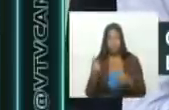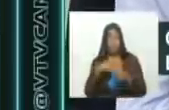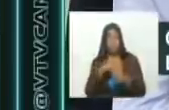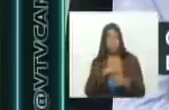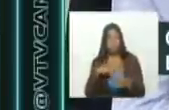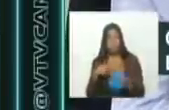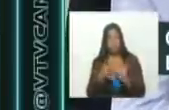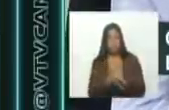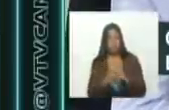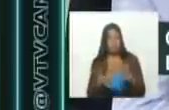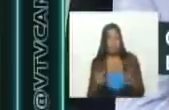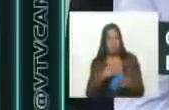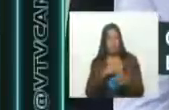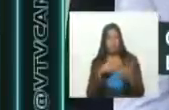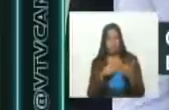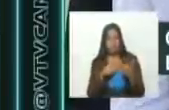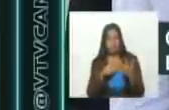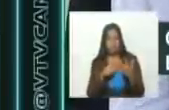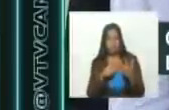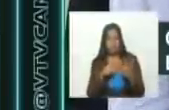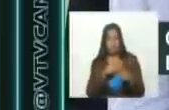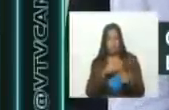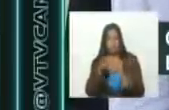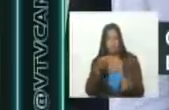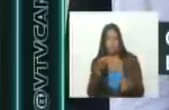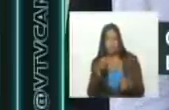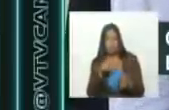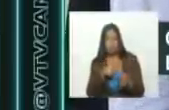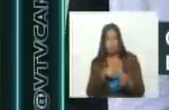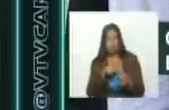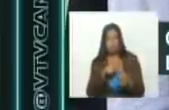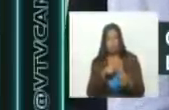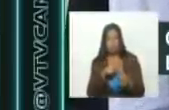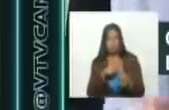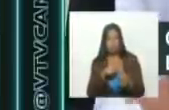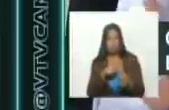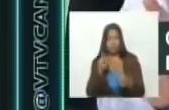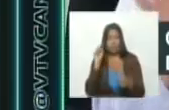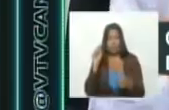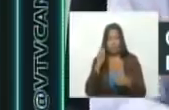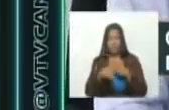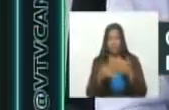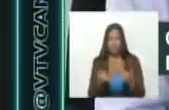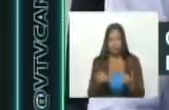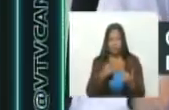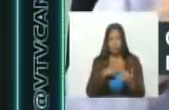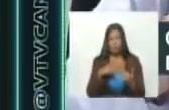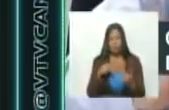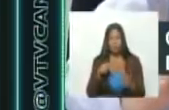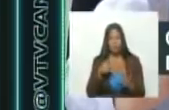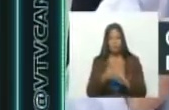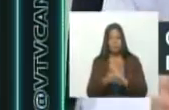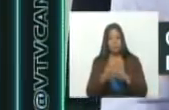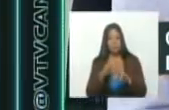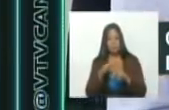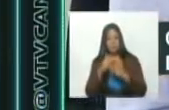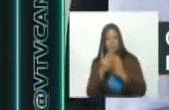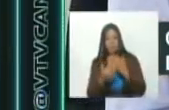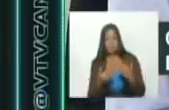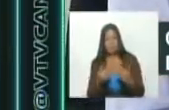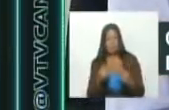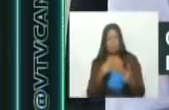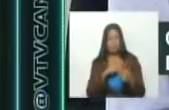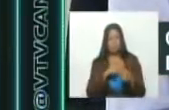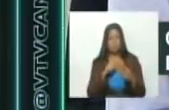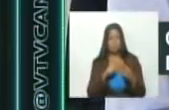para qué. Tres prioridades. Salario. Es absolutamente necesario y hay una manifestación. Y eso se mantendrá,